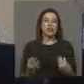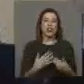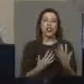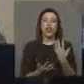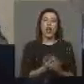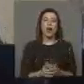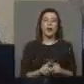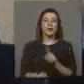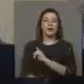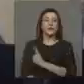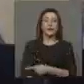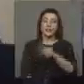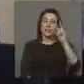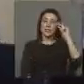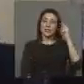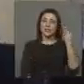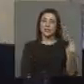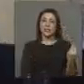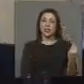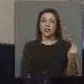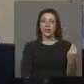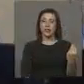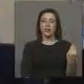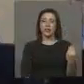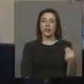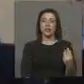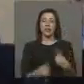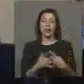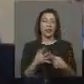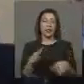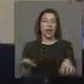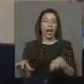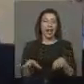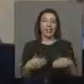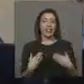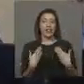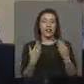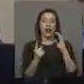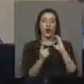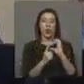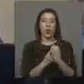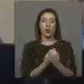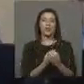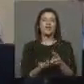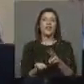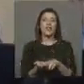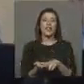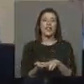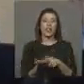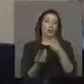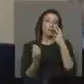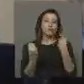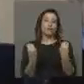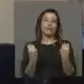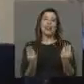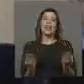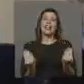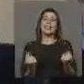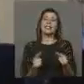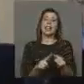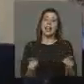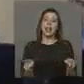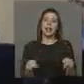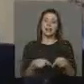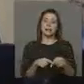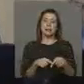hay una fuerza creadora y una fuerza productora de actividades y de oferta cultural que verdaderamente es notable y requiere de un espacio